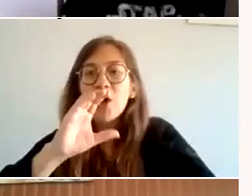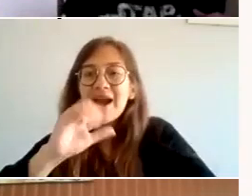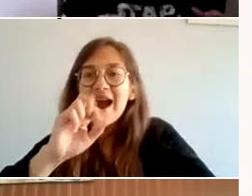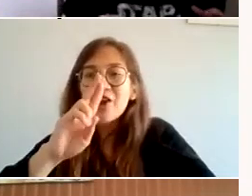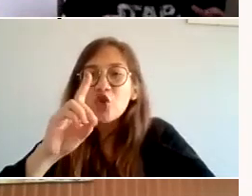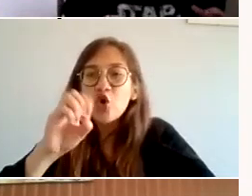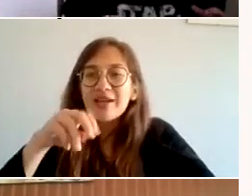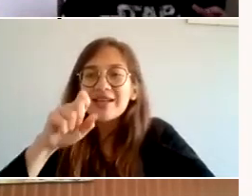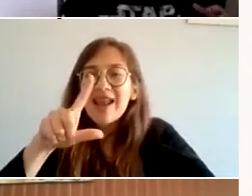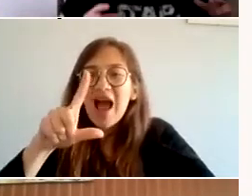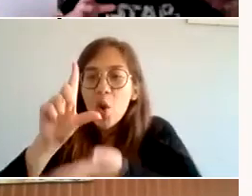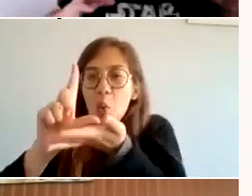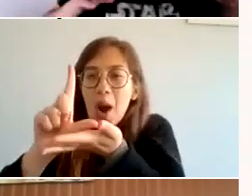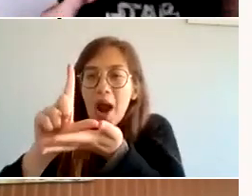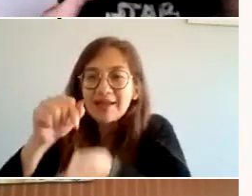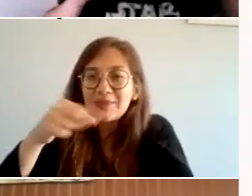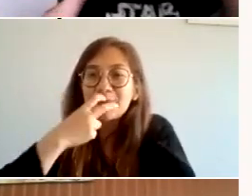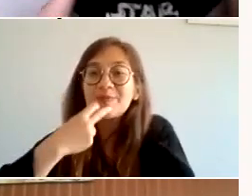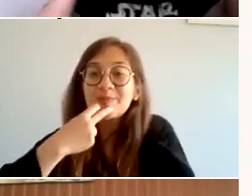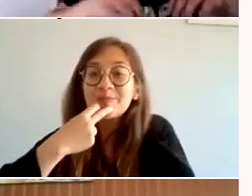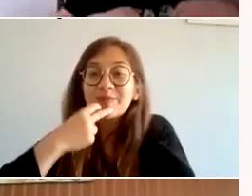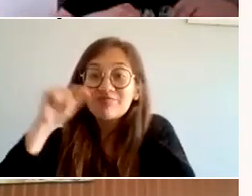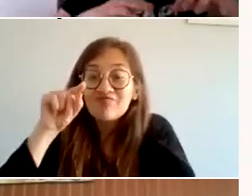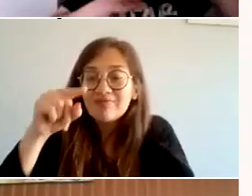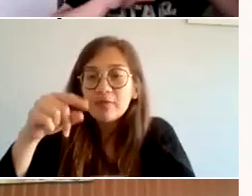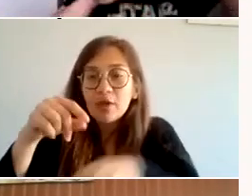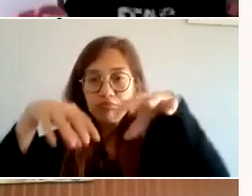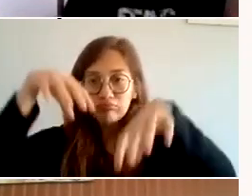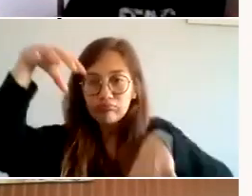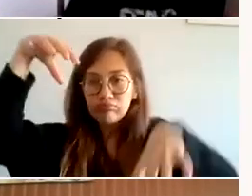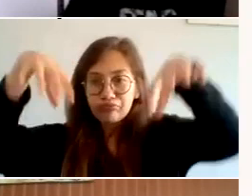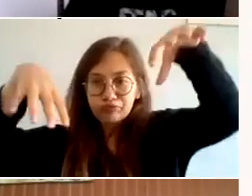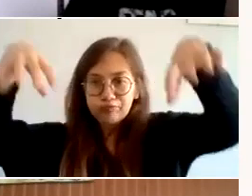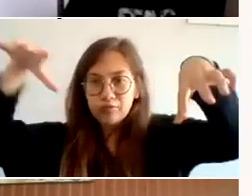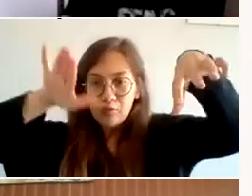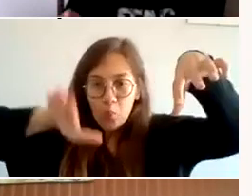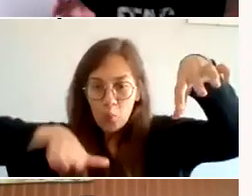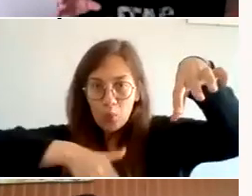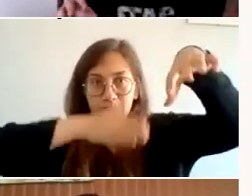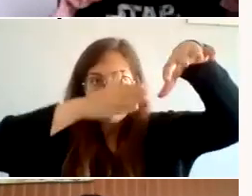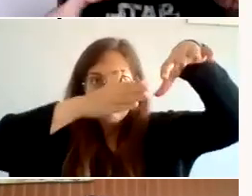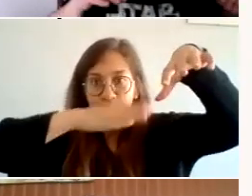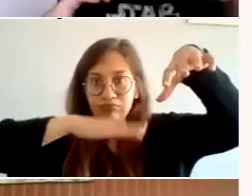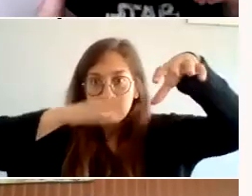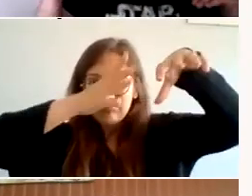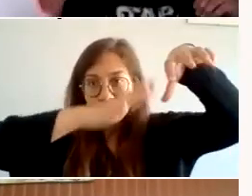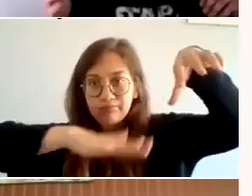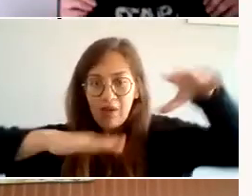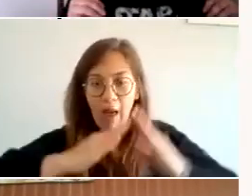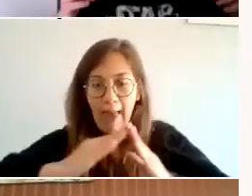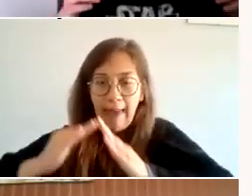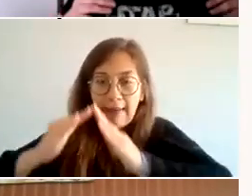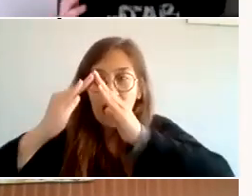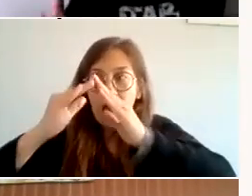pero a veces quizás hay sectores que están muy hundidos o que están muy tapados de otros hogares, por